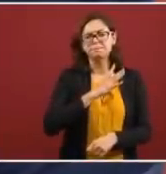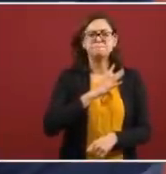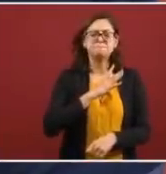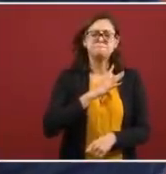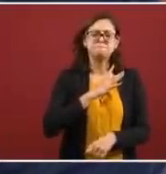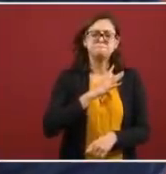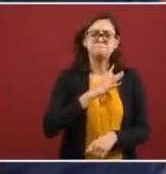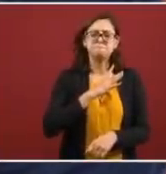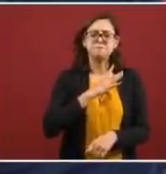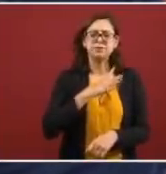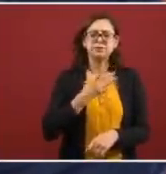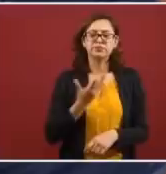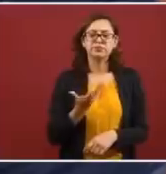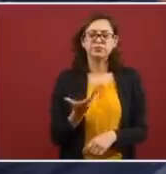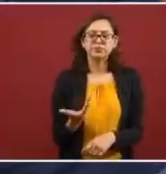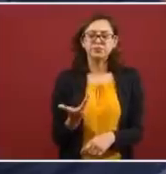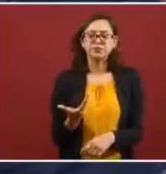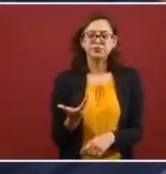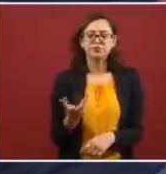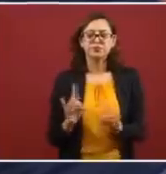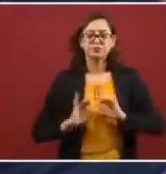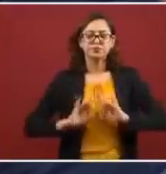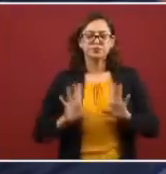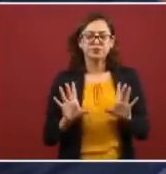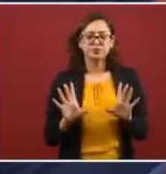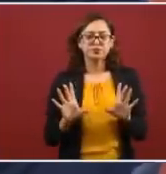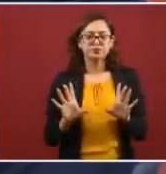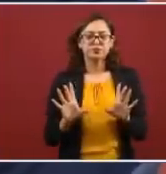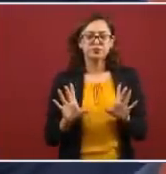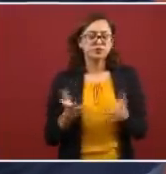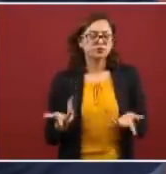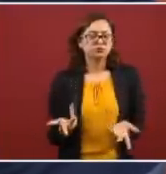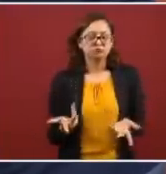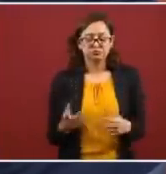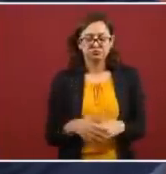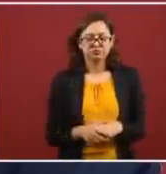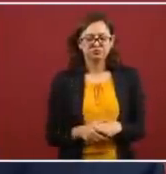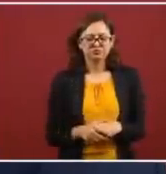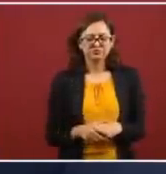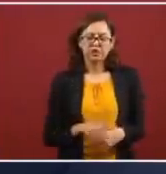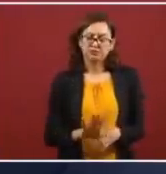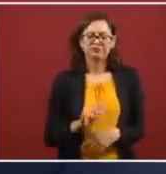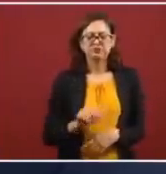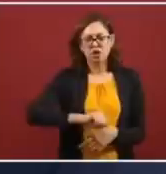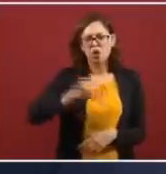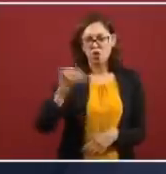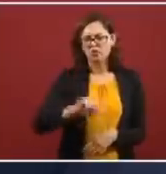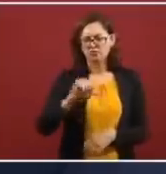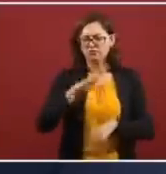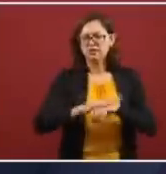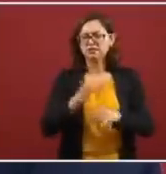y en su momento hoy mismo vamos a informar